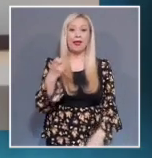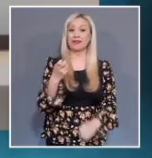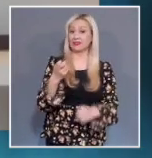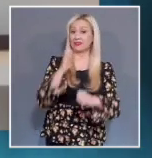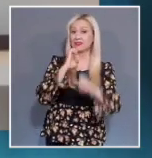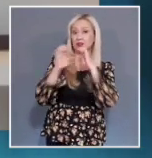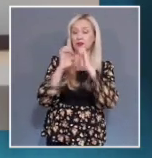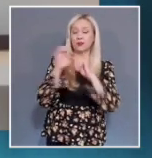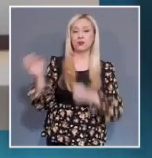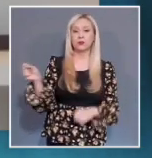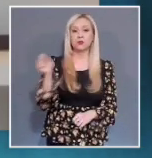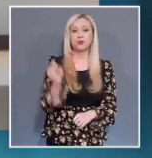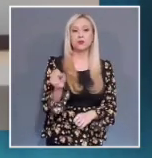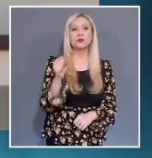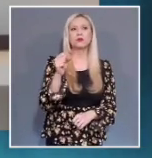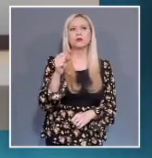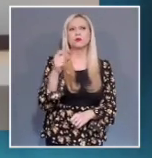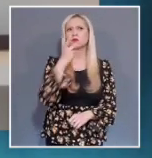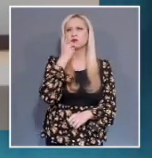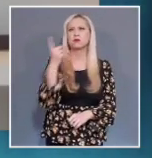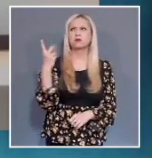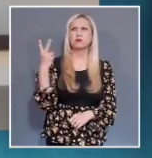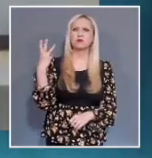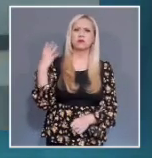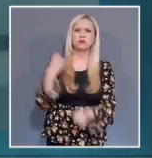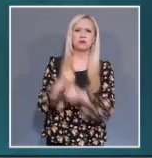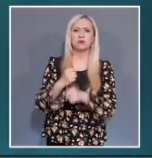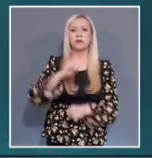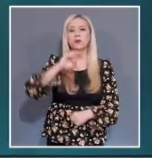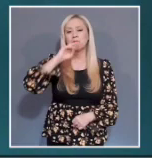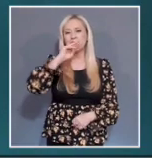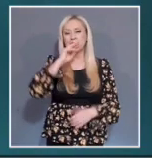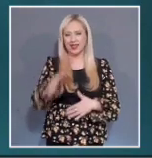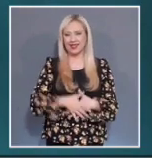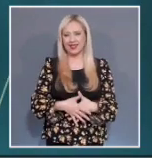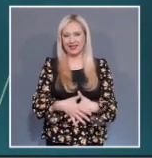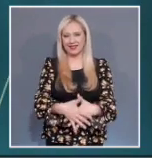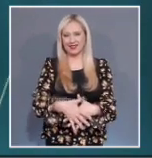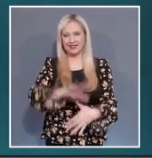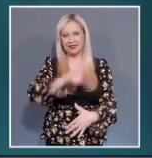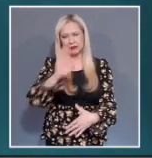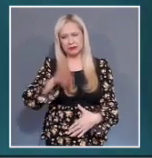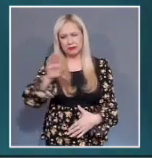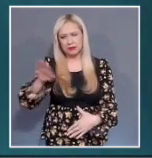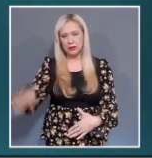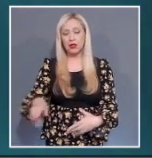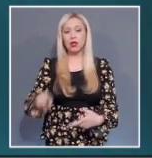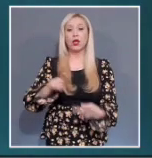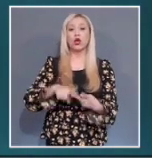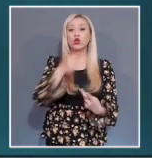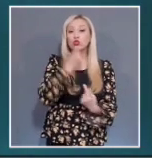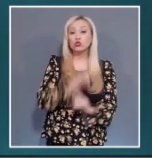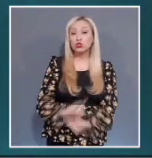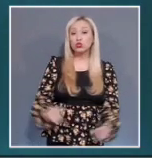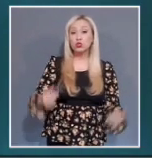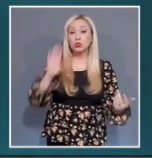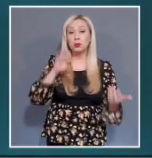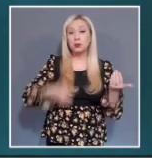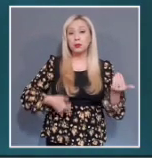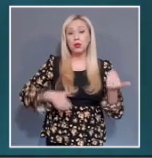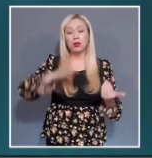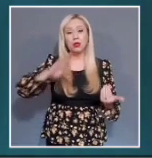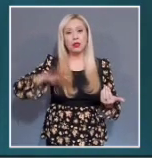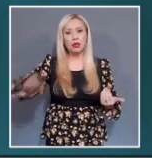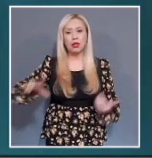últimos años tanto la mortalidad materna como la infantil se han incrementado, con 33 defunciones por